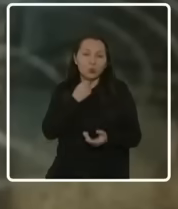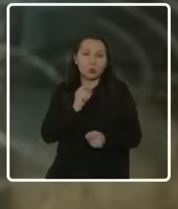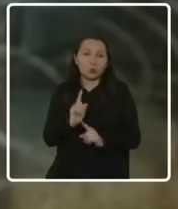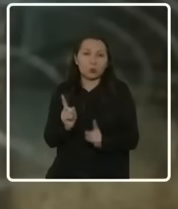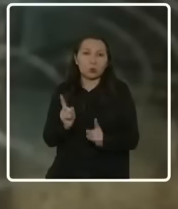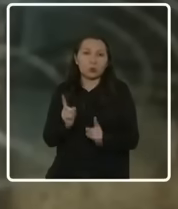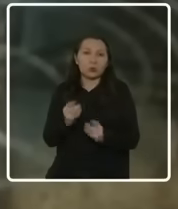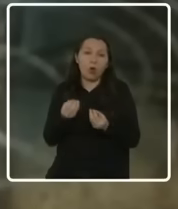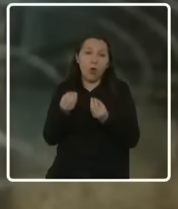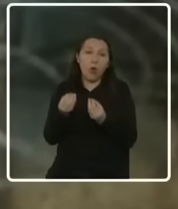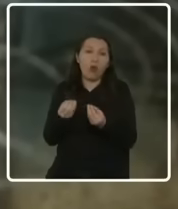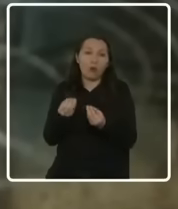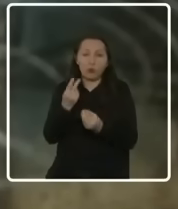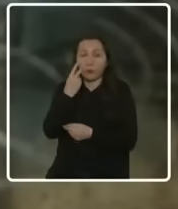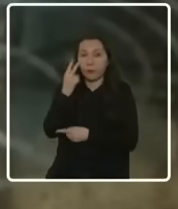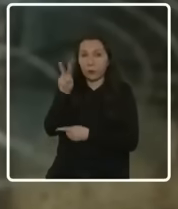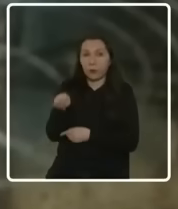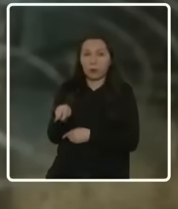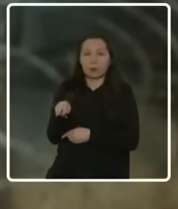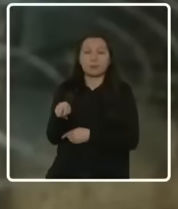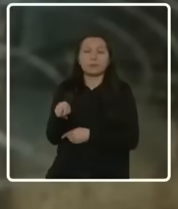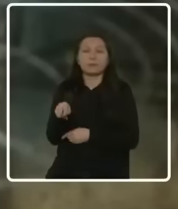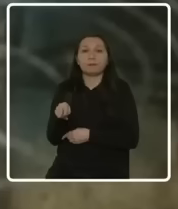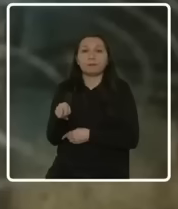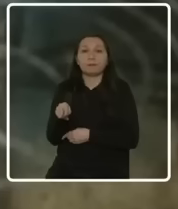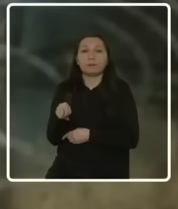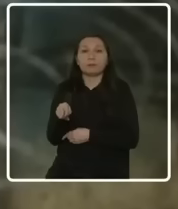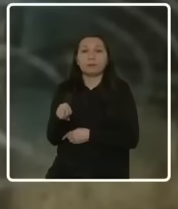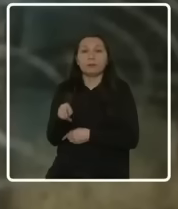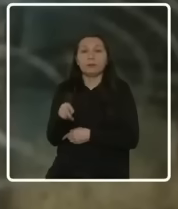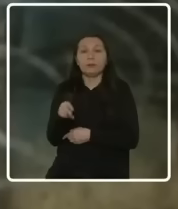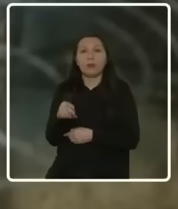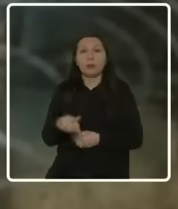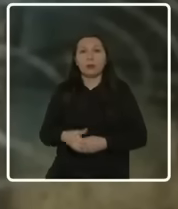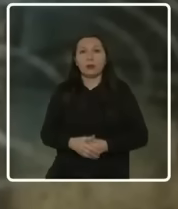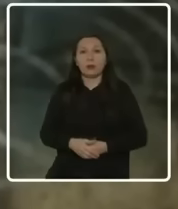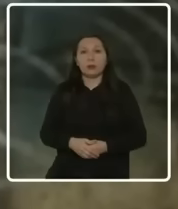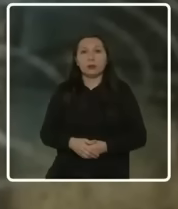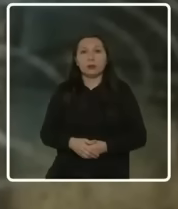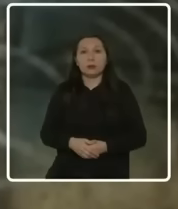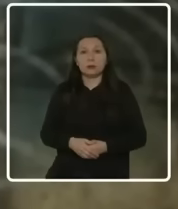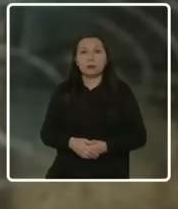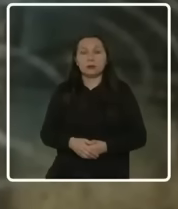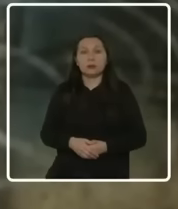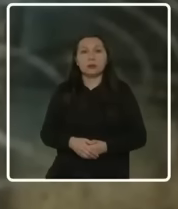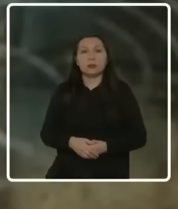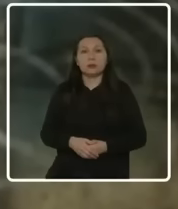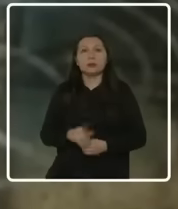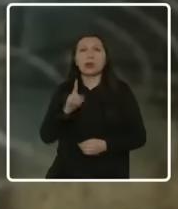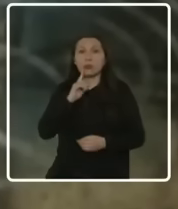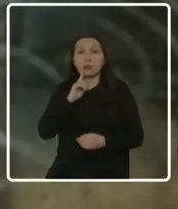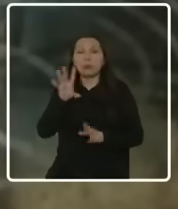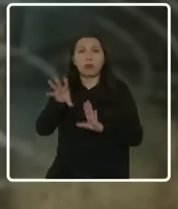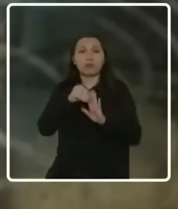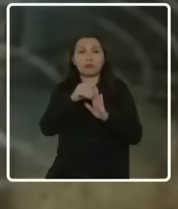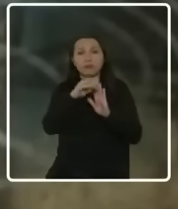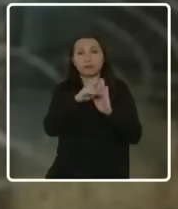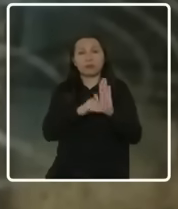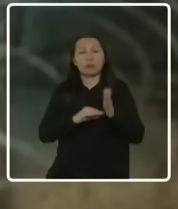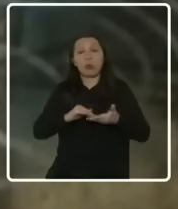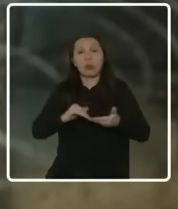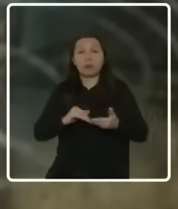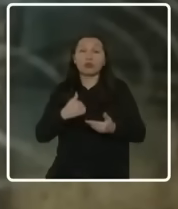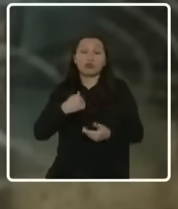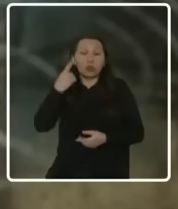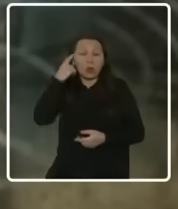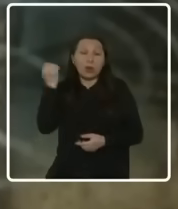ahí a luces vistas fue que él haya estado incluido dentro de los indultos, creo que